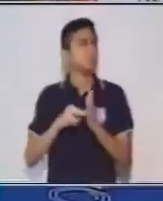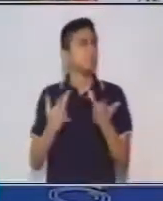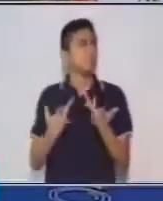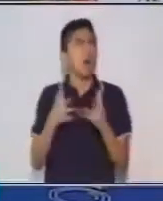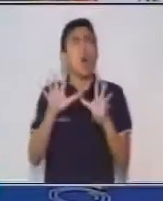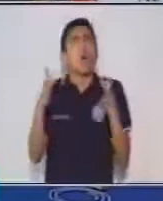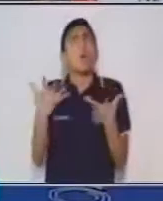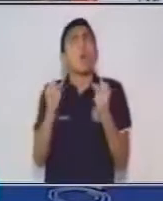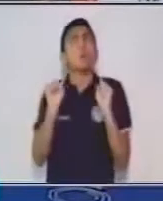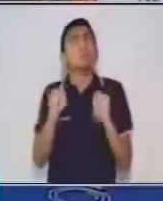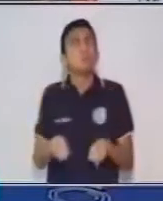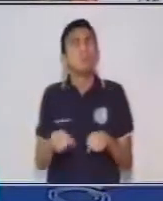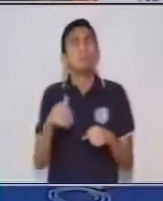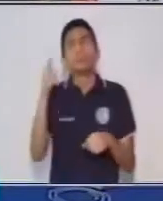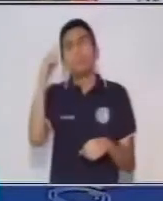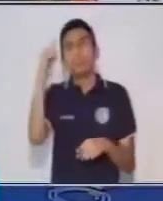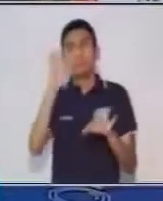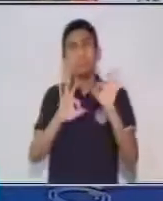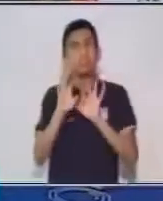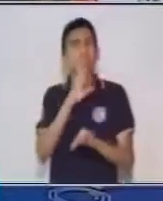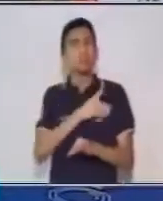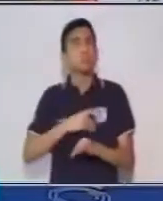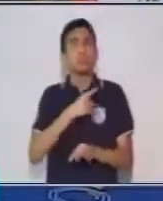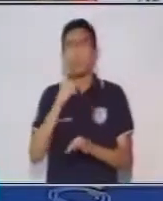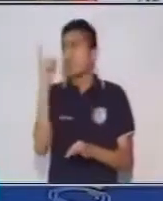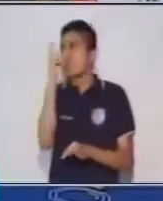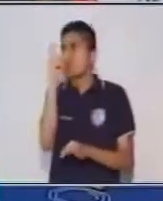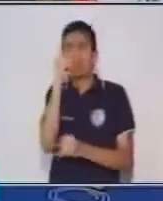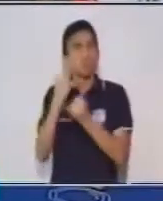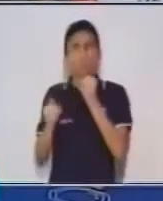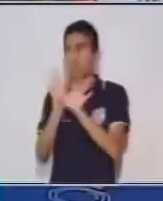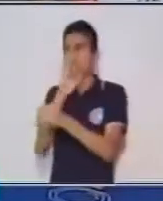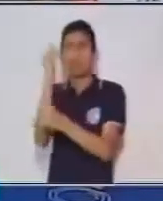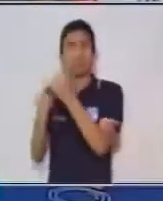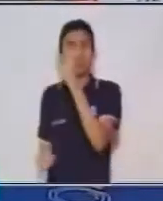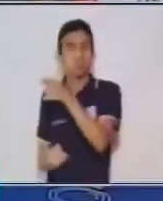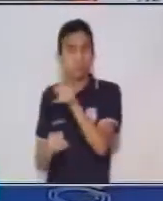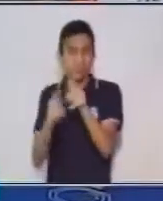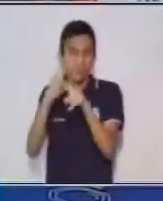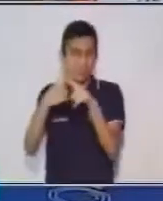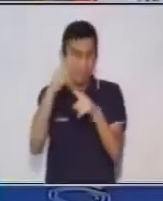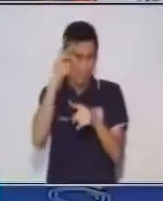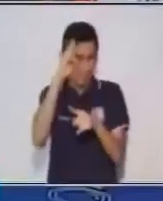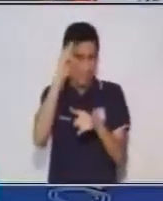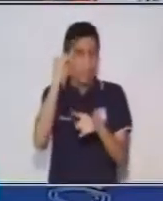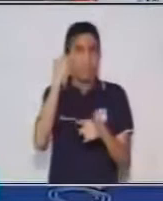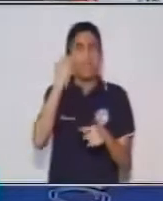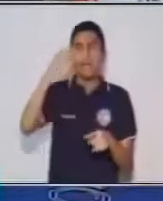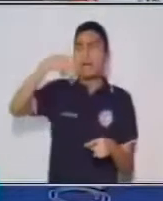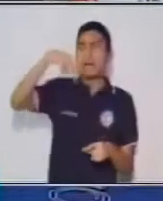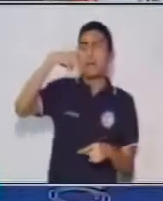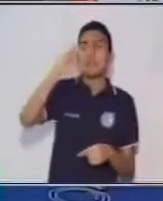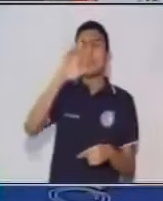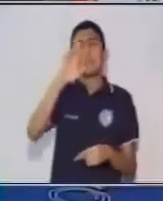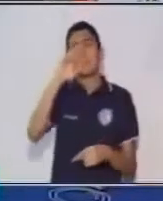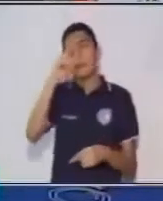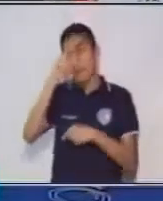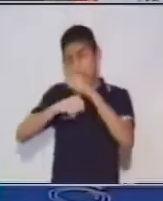pero ese deseo no ha terminado. Recuérdate que lo imperfecto es algo que no ha terminado, que no termina.